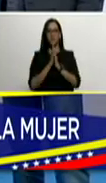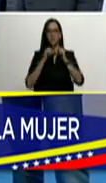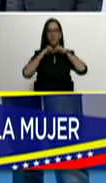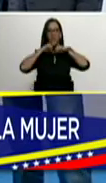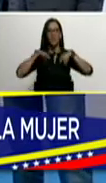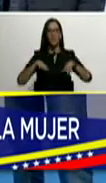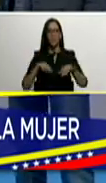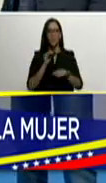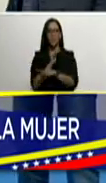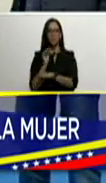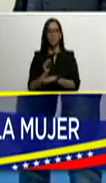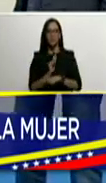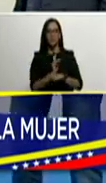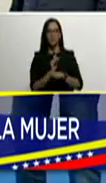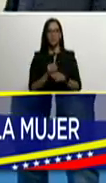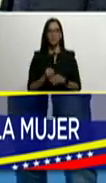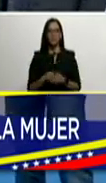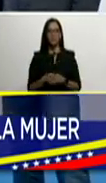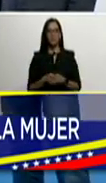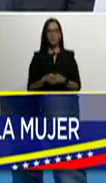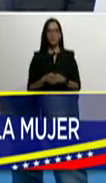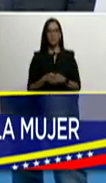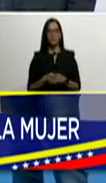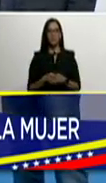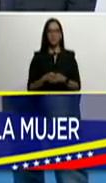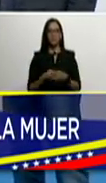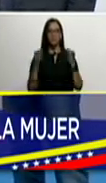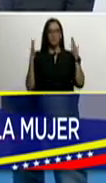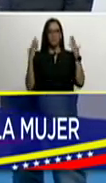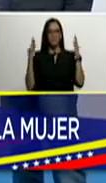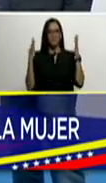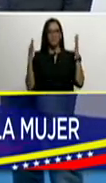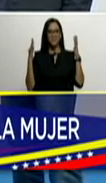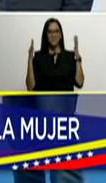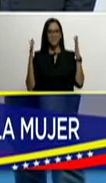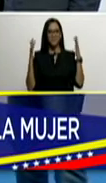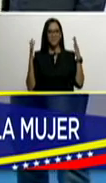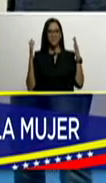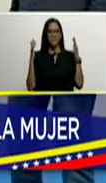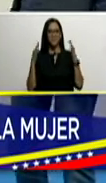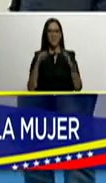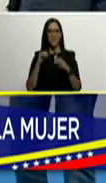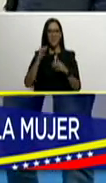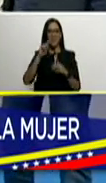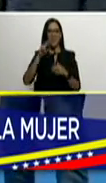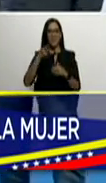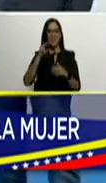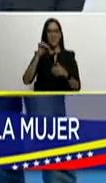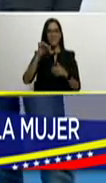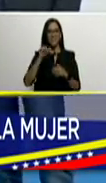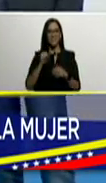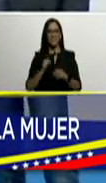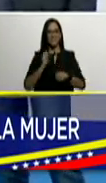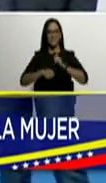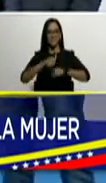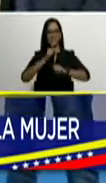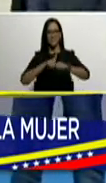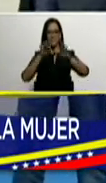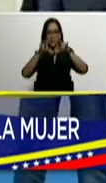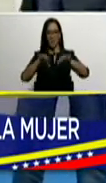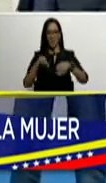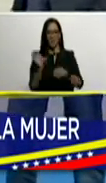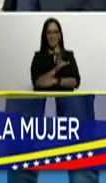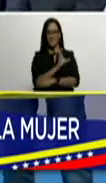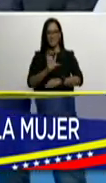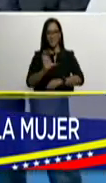sus bendiciones, por su protección. Aquí también está Argenis Sánchez, gaitero, compositor. Sí,